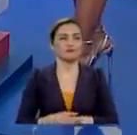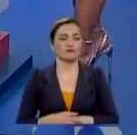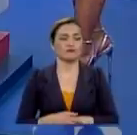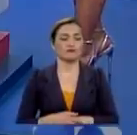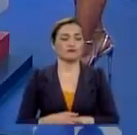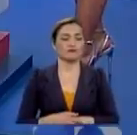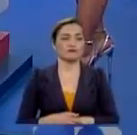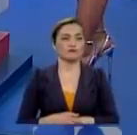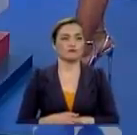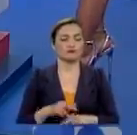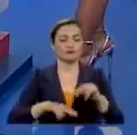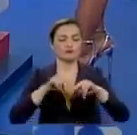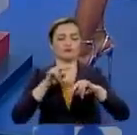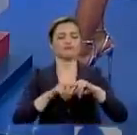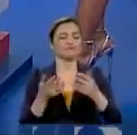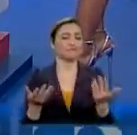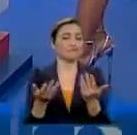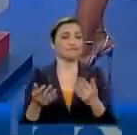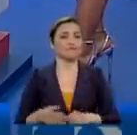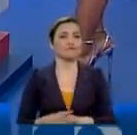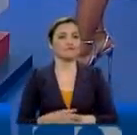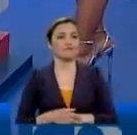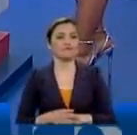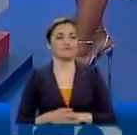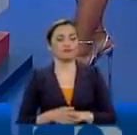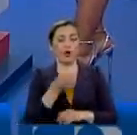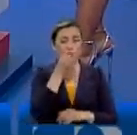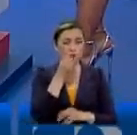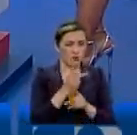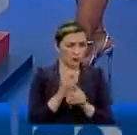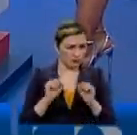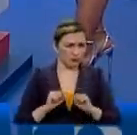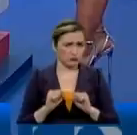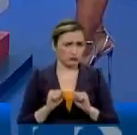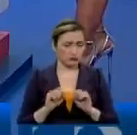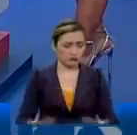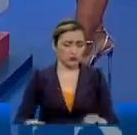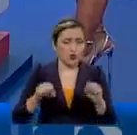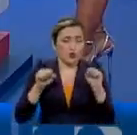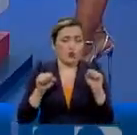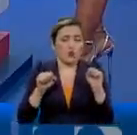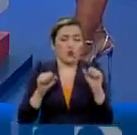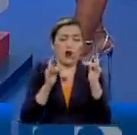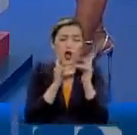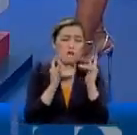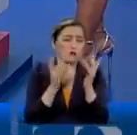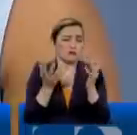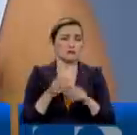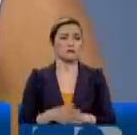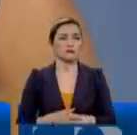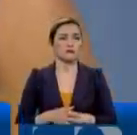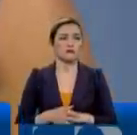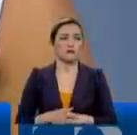obviamente necesitan cosas para la construcción, sin embargo, tal vez podemos llevar comida, cubijas, ¿qué más necesita César?